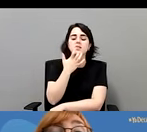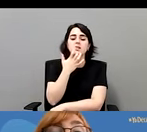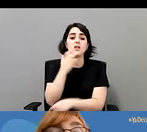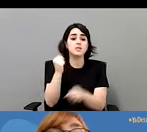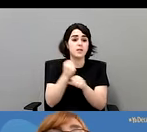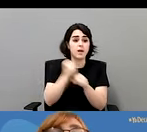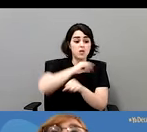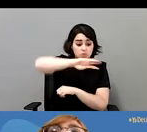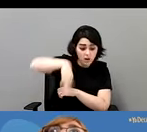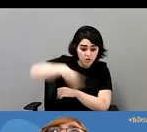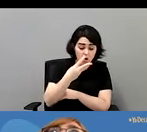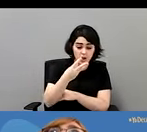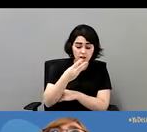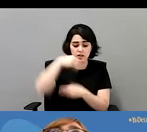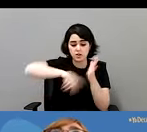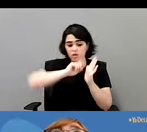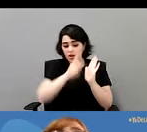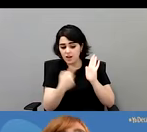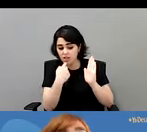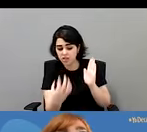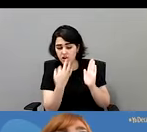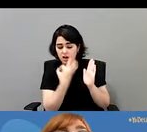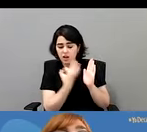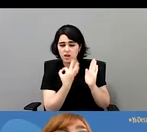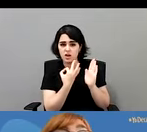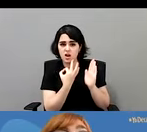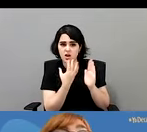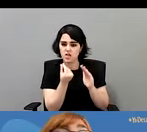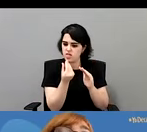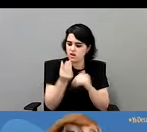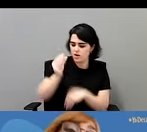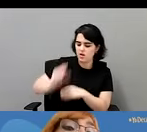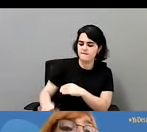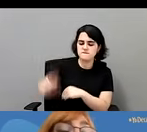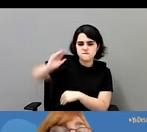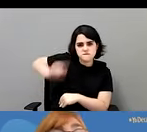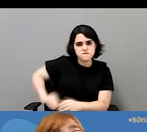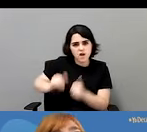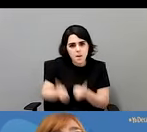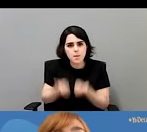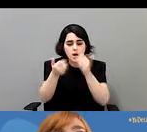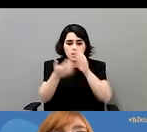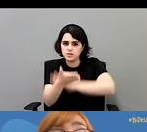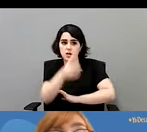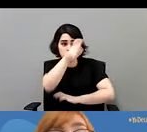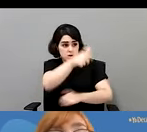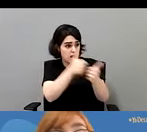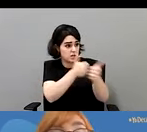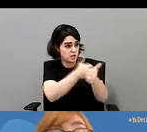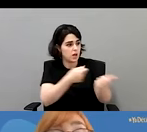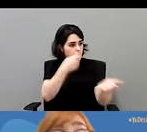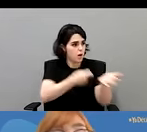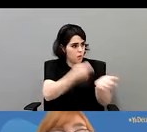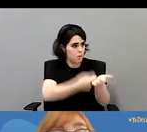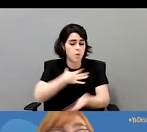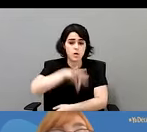la ley es que tiene más ingresos y al tener más ingresos, pues ya se puede pagar el asistente personal.